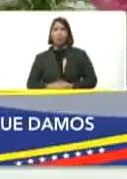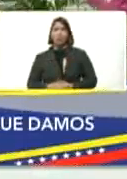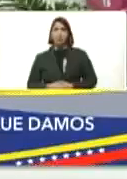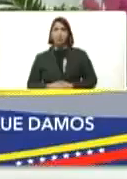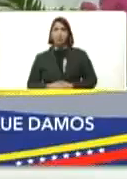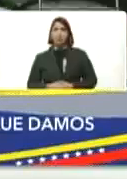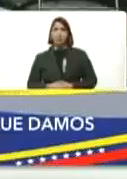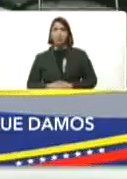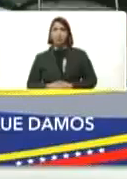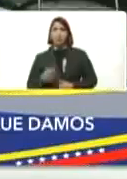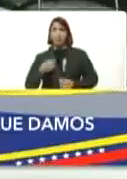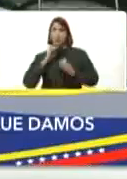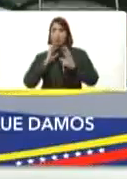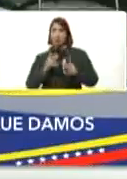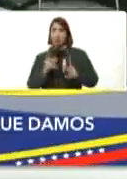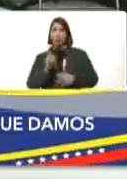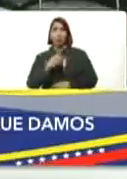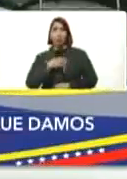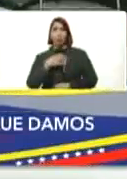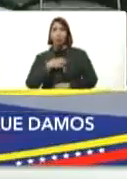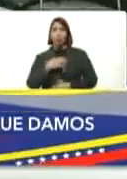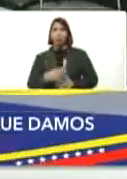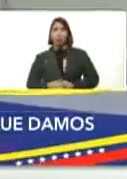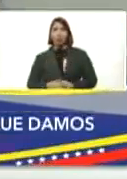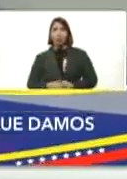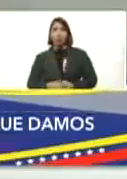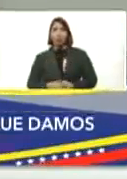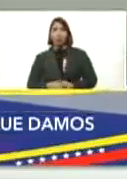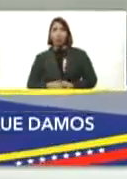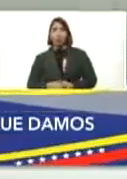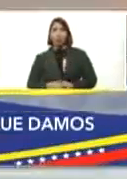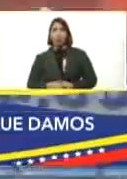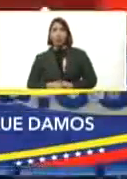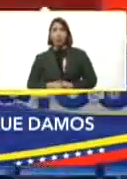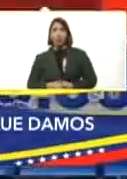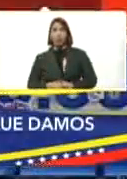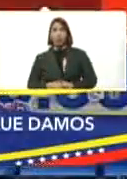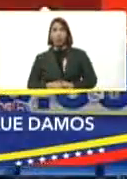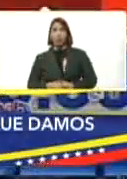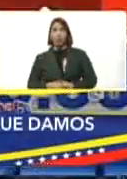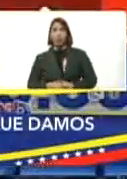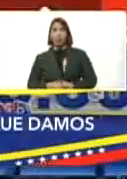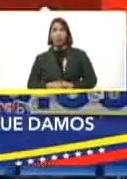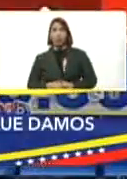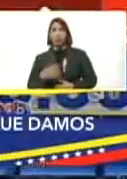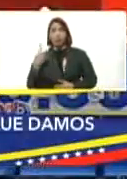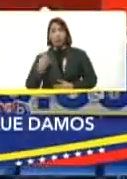Iba a hacer un comentario, pero no puedo porque estamos en veda electoral. Y me tengo que